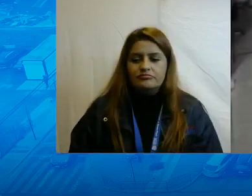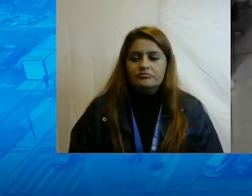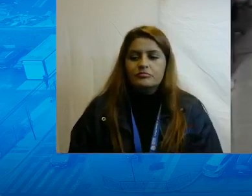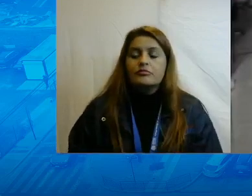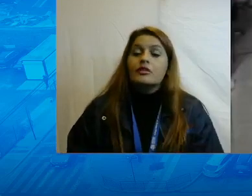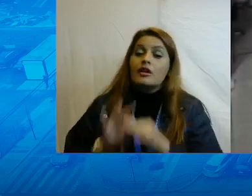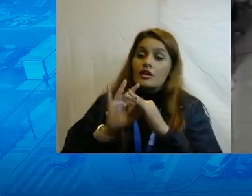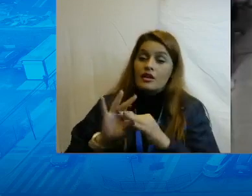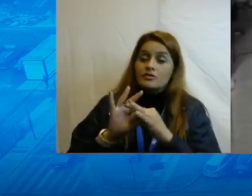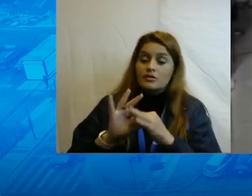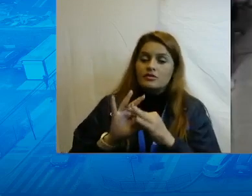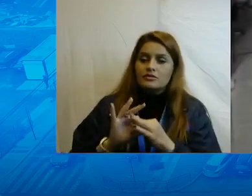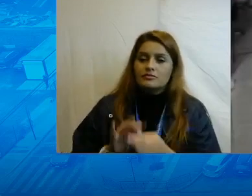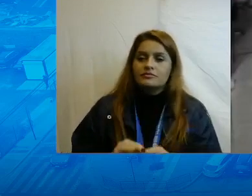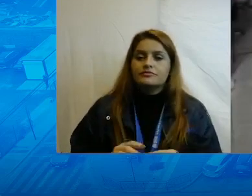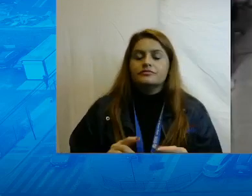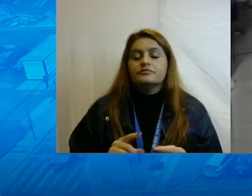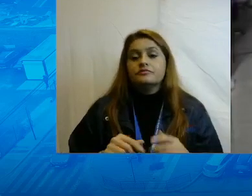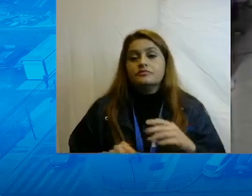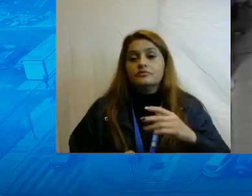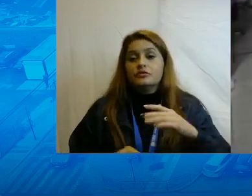Gracias, concejal. Concejal Enríquez.